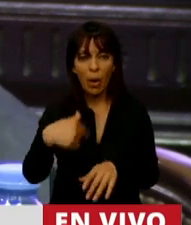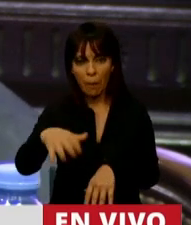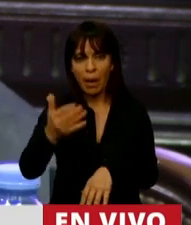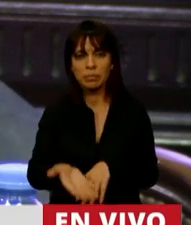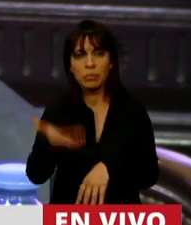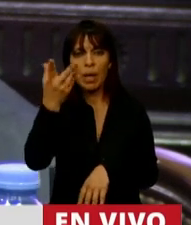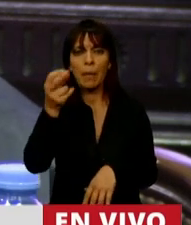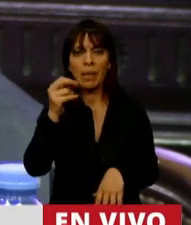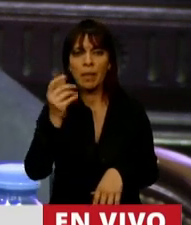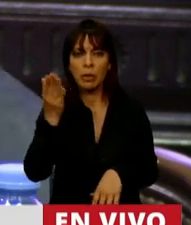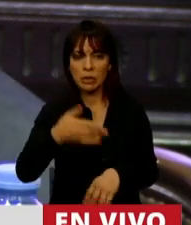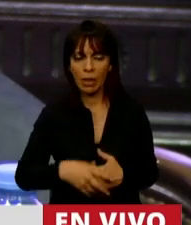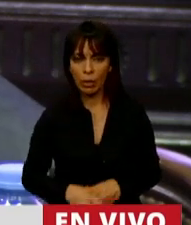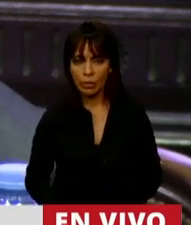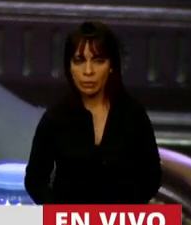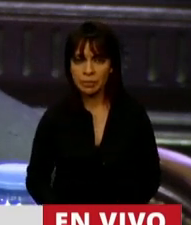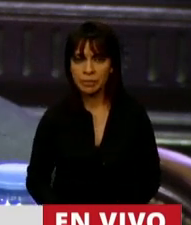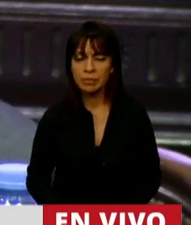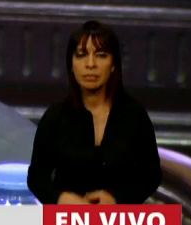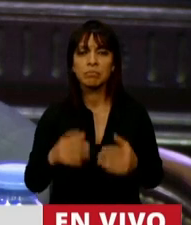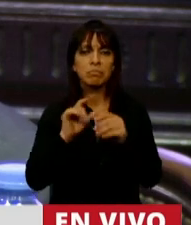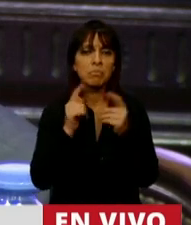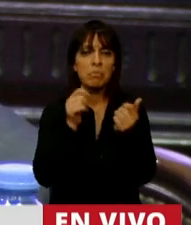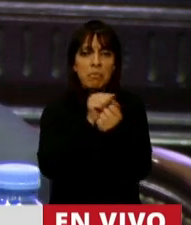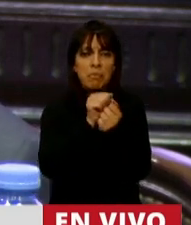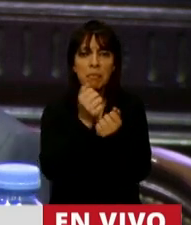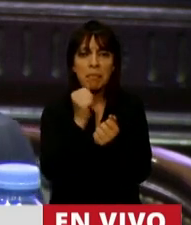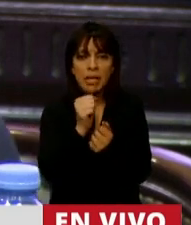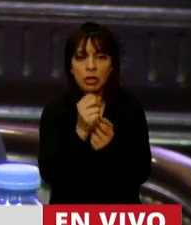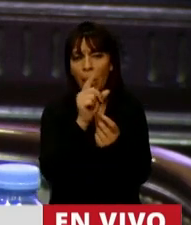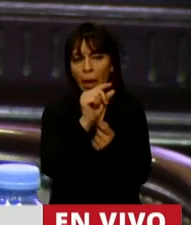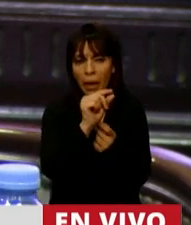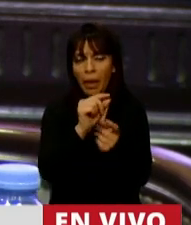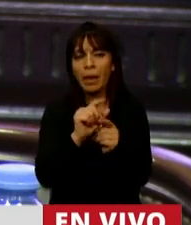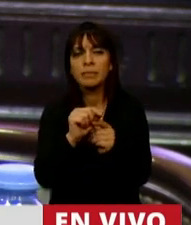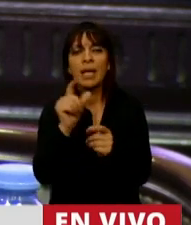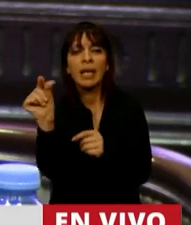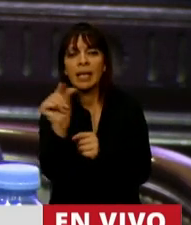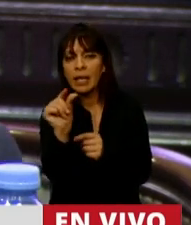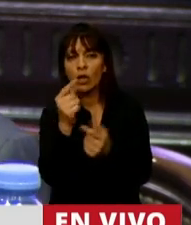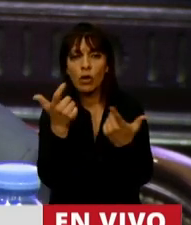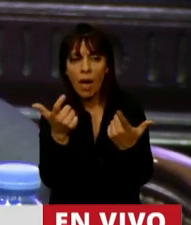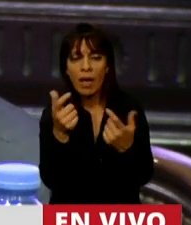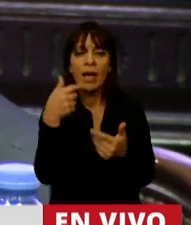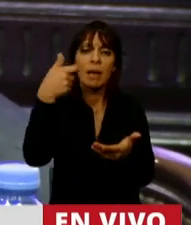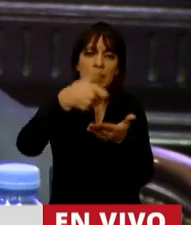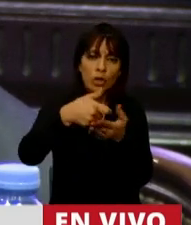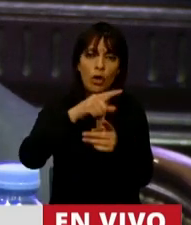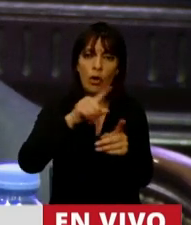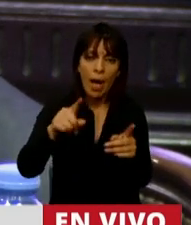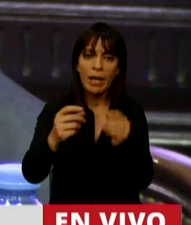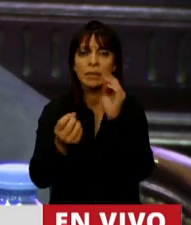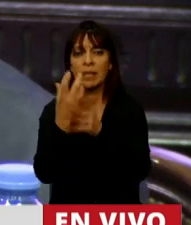el 20%. No tenemos moneda, entonces no hay crédito, si no hay crédito no hay inversión, si no hay inversión no hay generación de